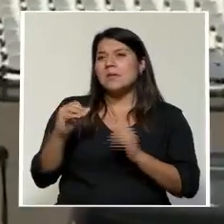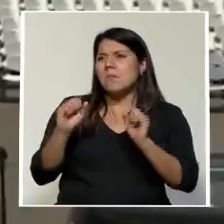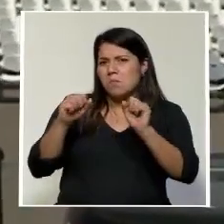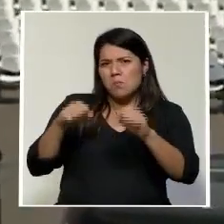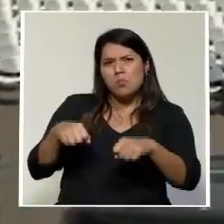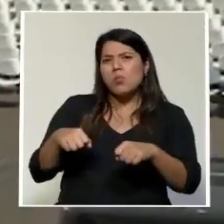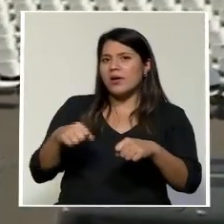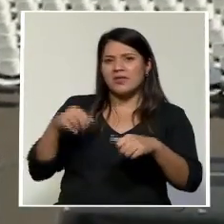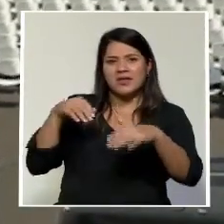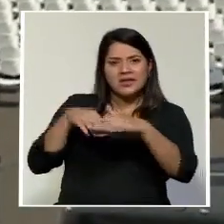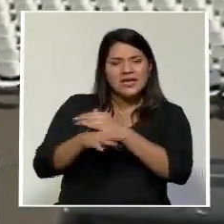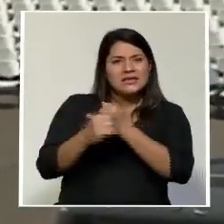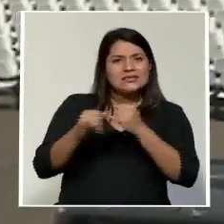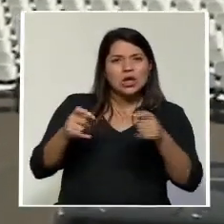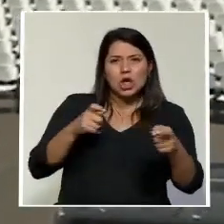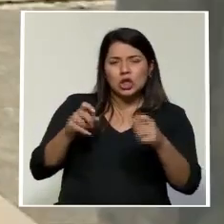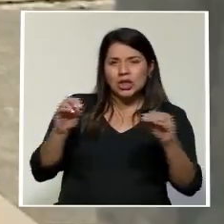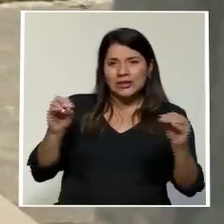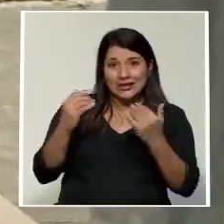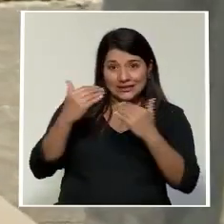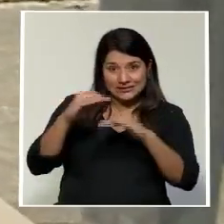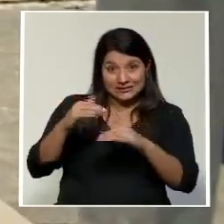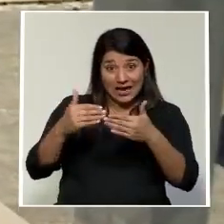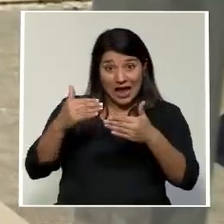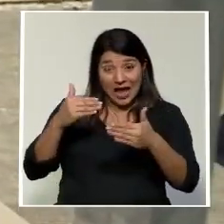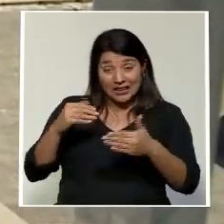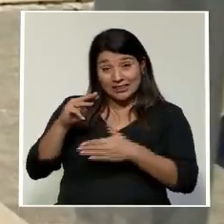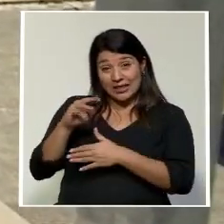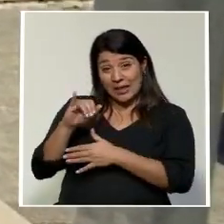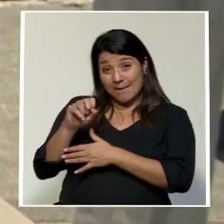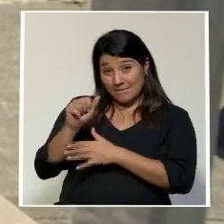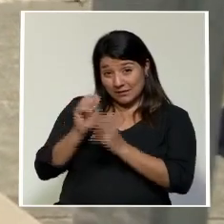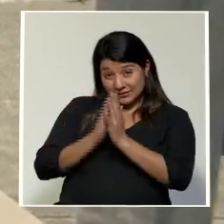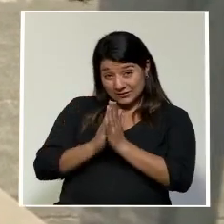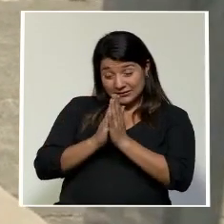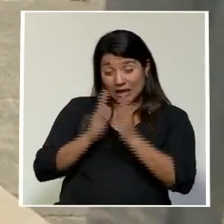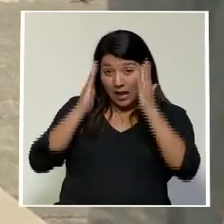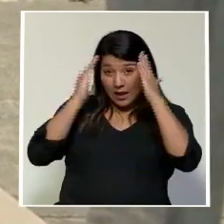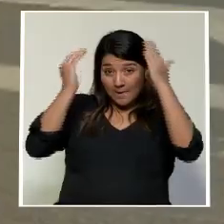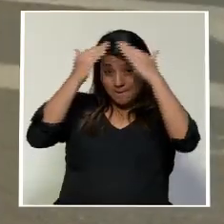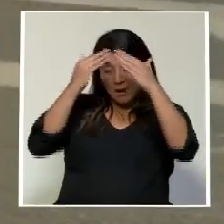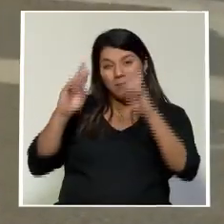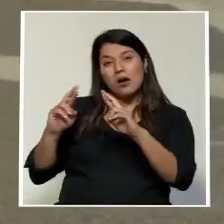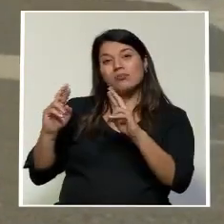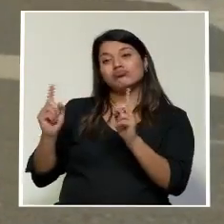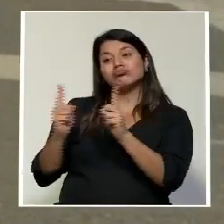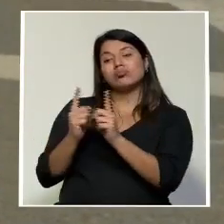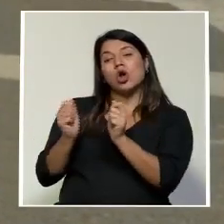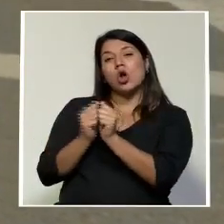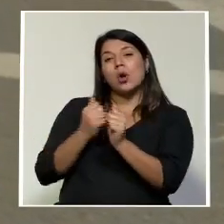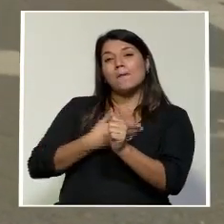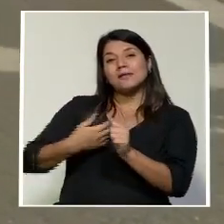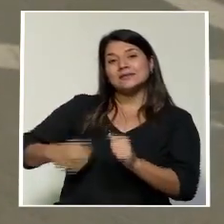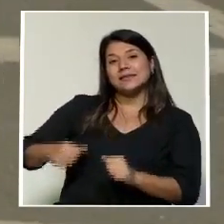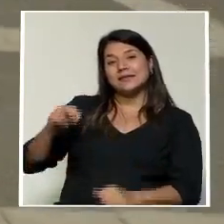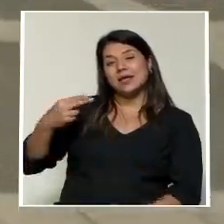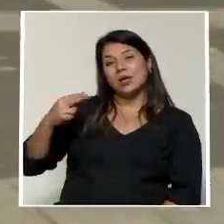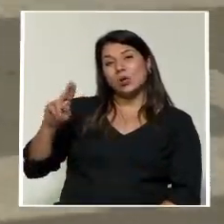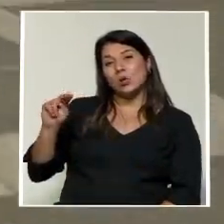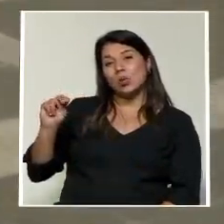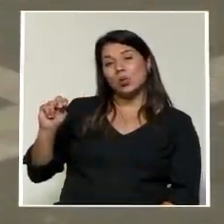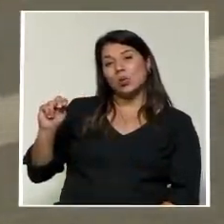controles ni restricciones antes de la misa el papa se reunirá con el presidente de hungría y con el primer ministro el ultranacionalista víctor